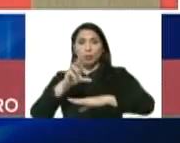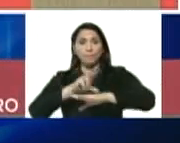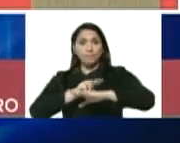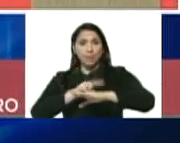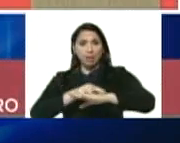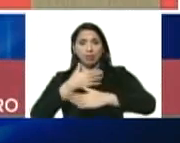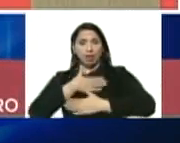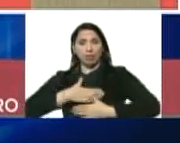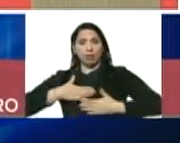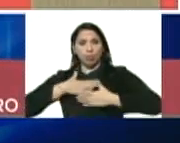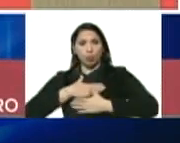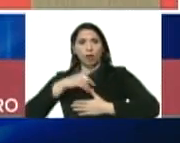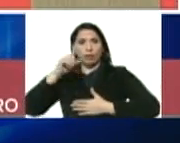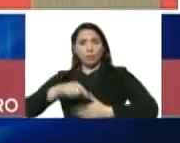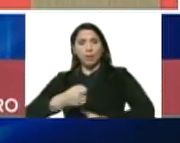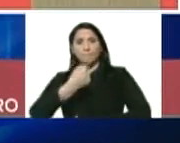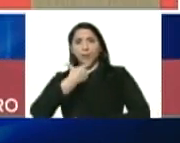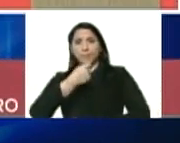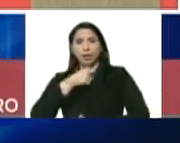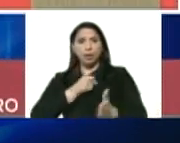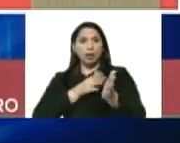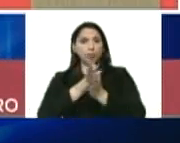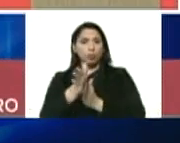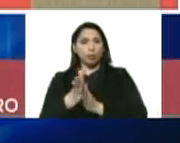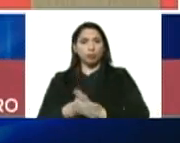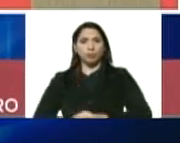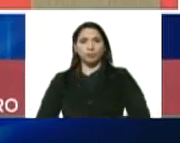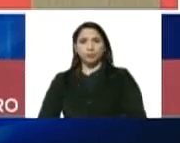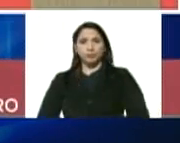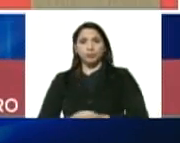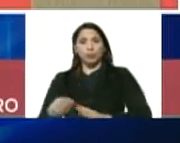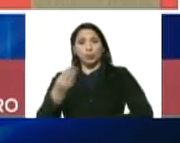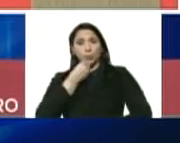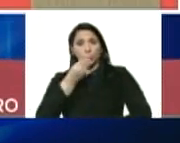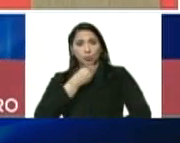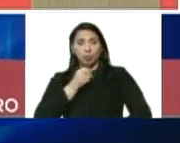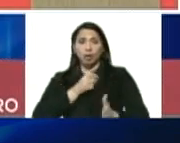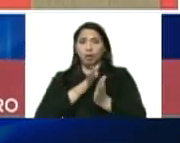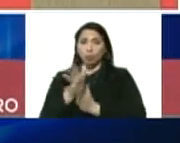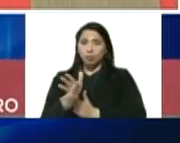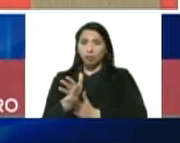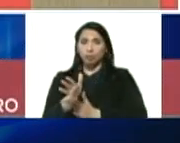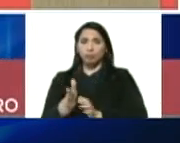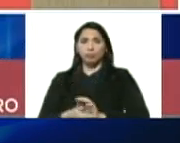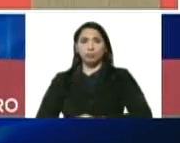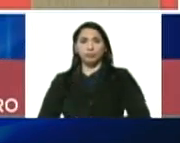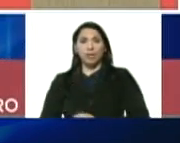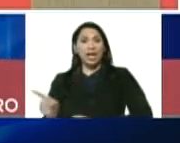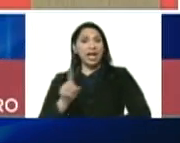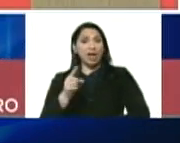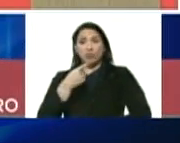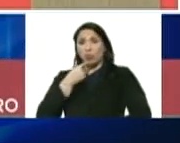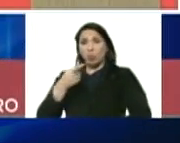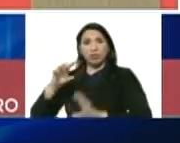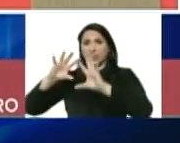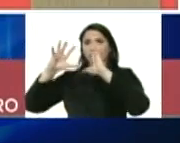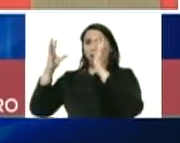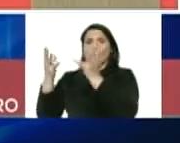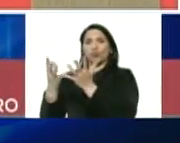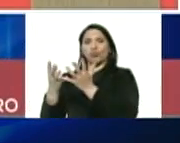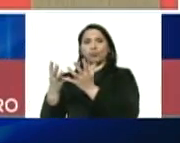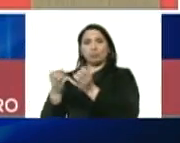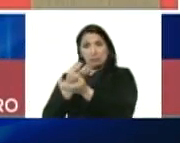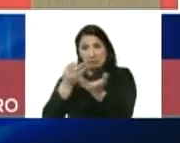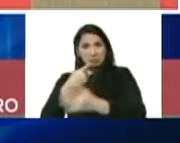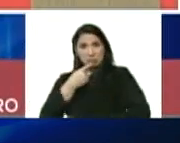apropiada, con tratamientos gratuitos, con alimentación gratuita. Esto no lo dicen en el mundo. Y